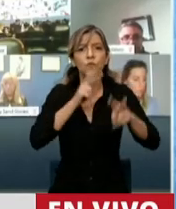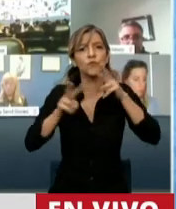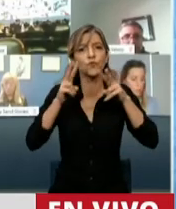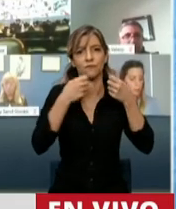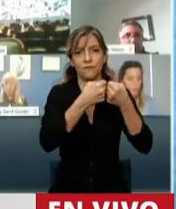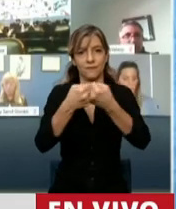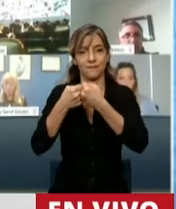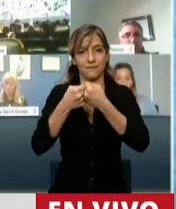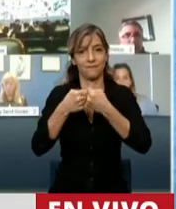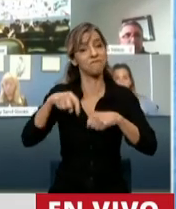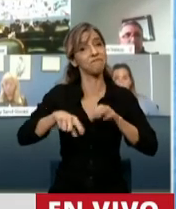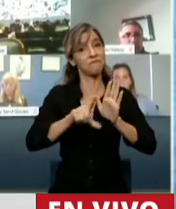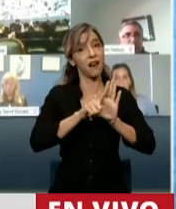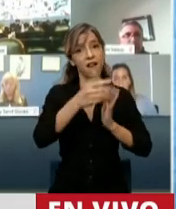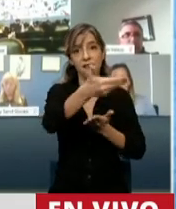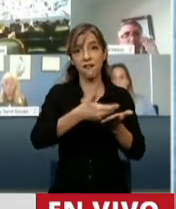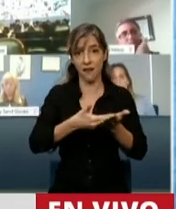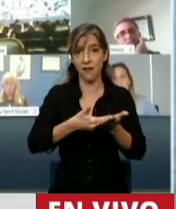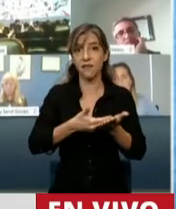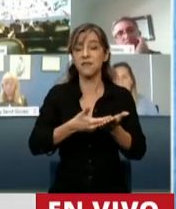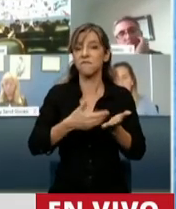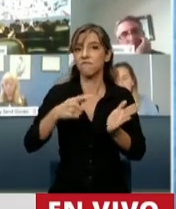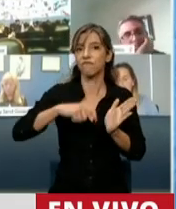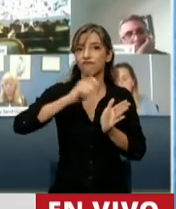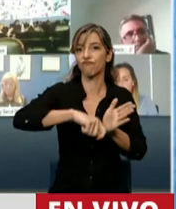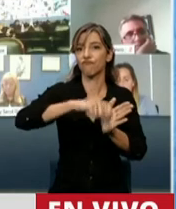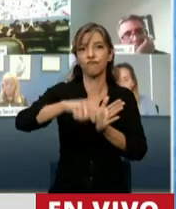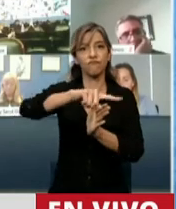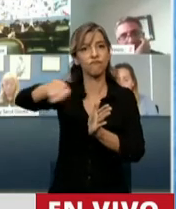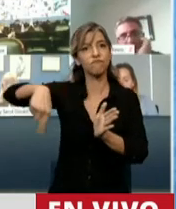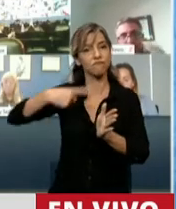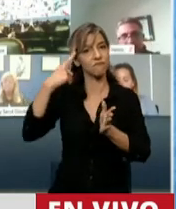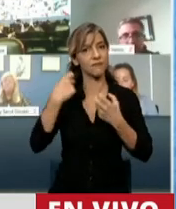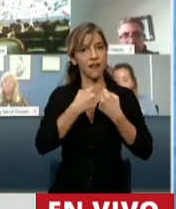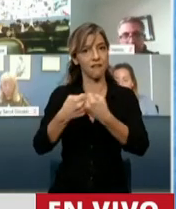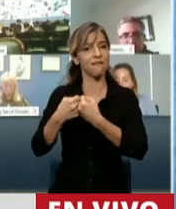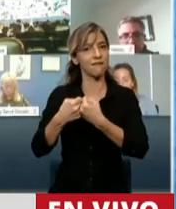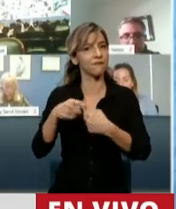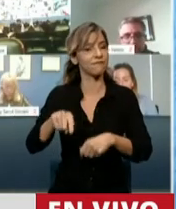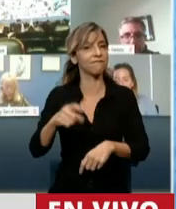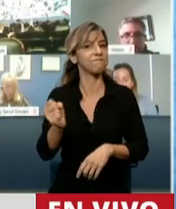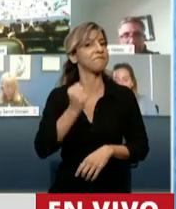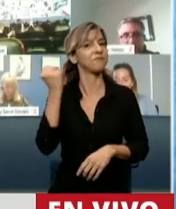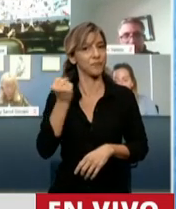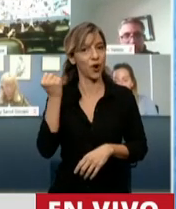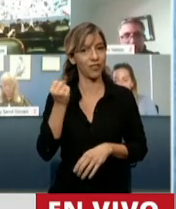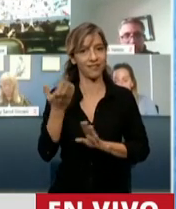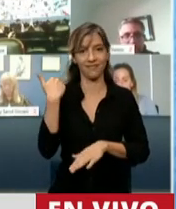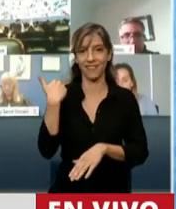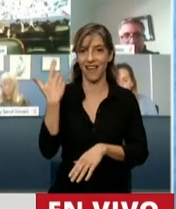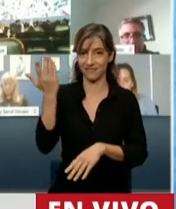hayamos firmado la mayoría de los presidentes de bloque de esta Cámara esta ley, creo, como bien dijo usted cuando la